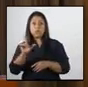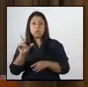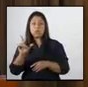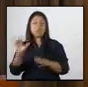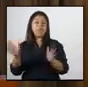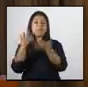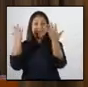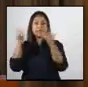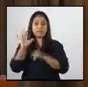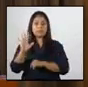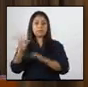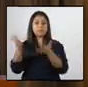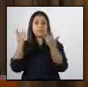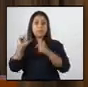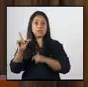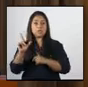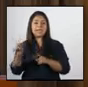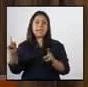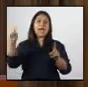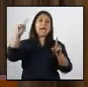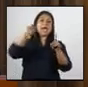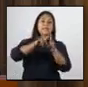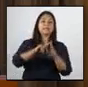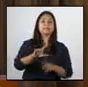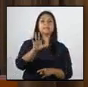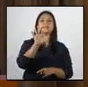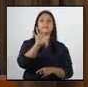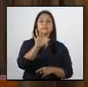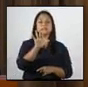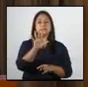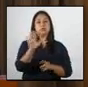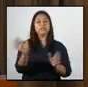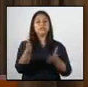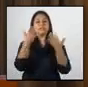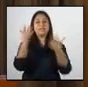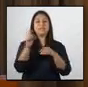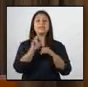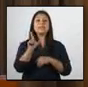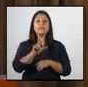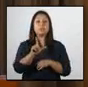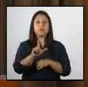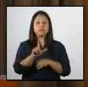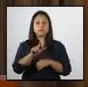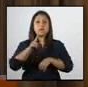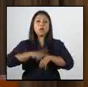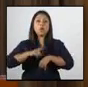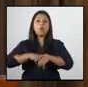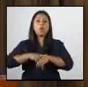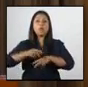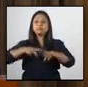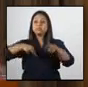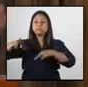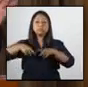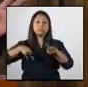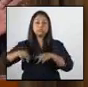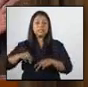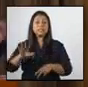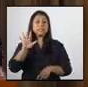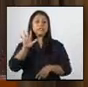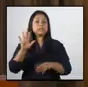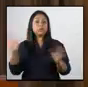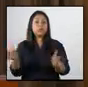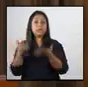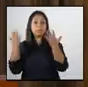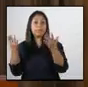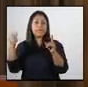a las 5 de la mañana de lunes 8 de junio el horario de libre locomoción durante toda la semana será de las 5 de la